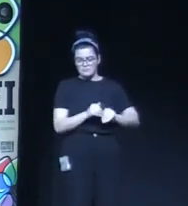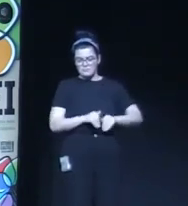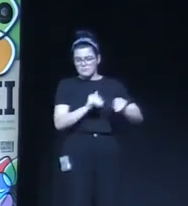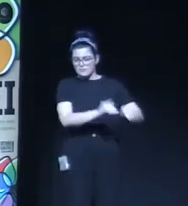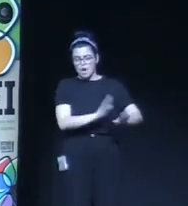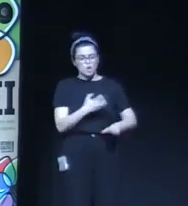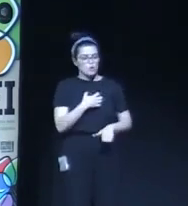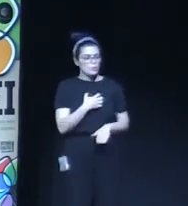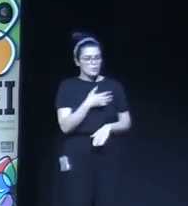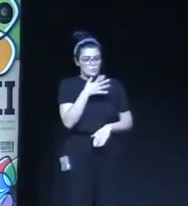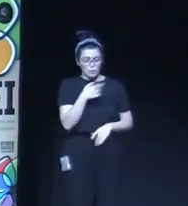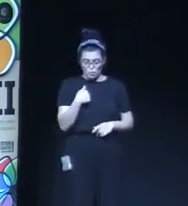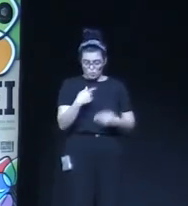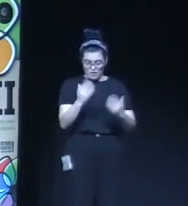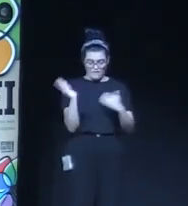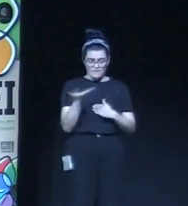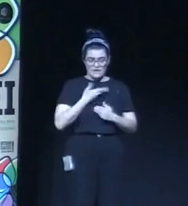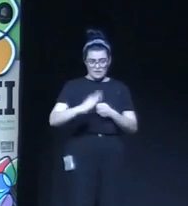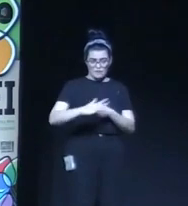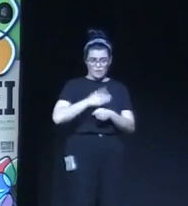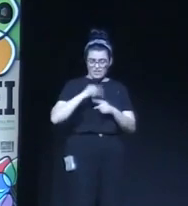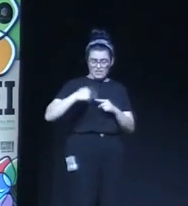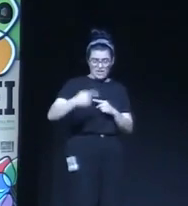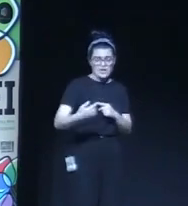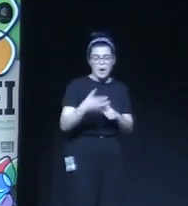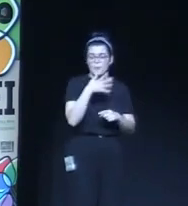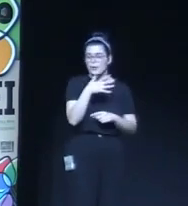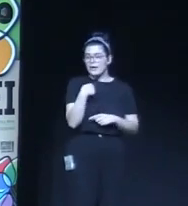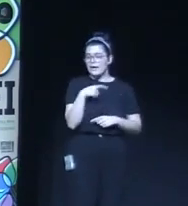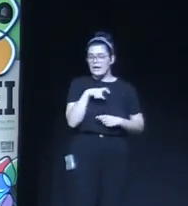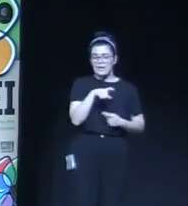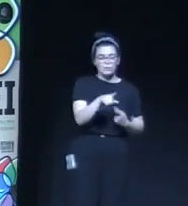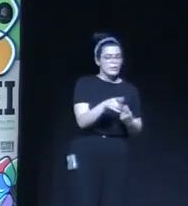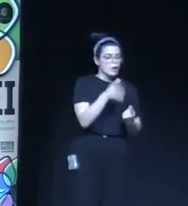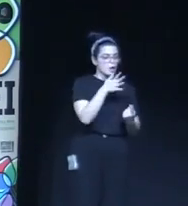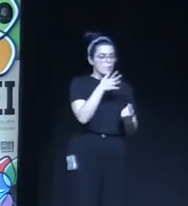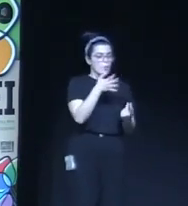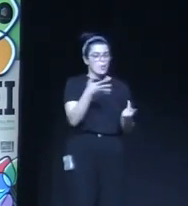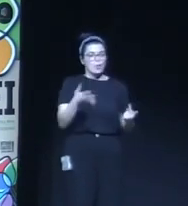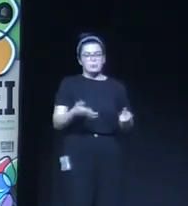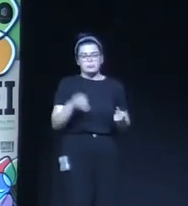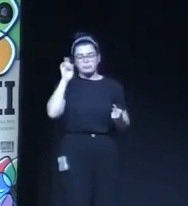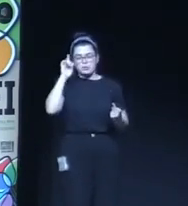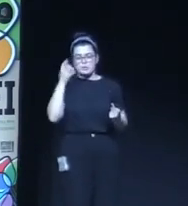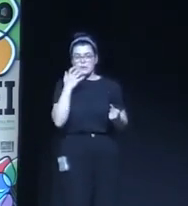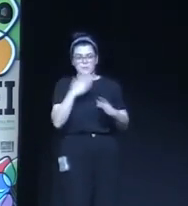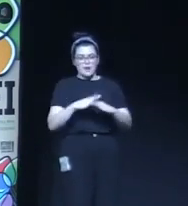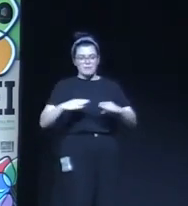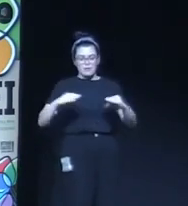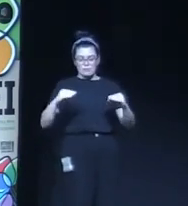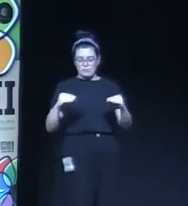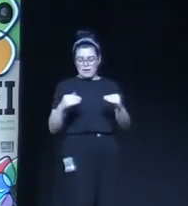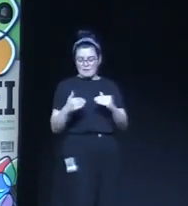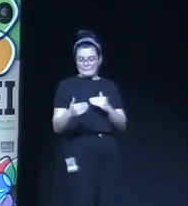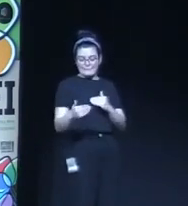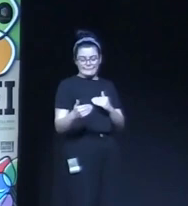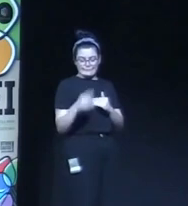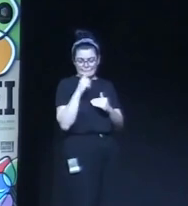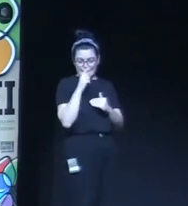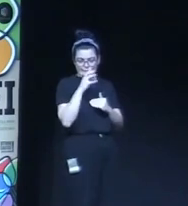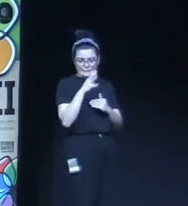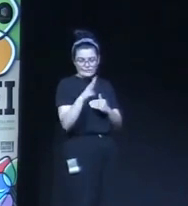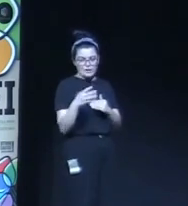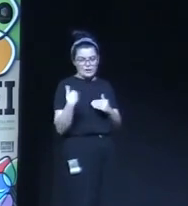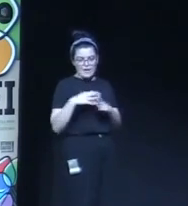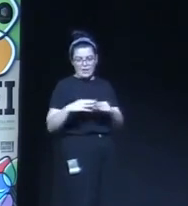esas consecuencias, ya sea por un cáncer, ya sea porque, no sé, pues por ejemplo en Andalucía dentro de unos años habrá 50